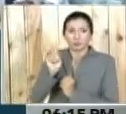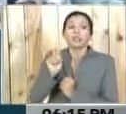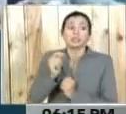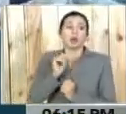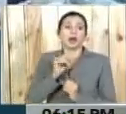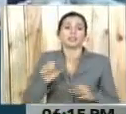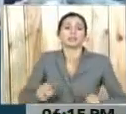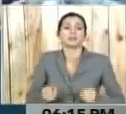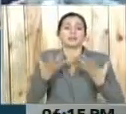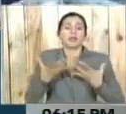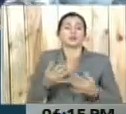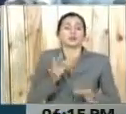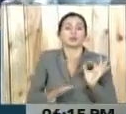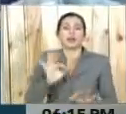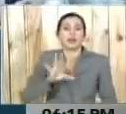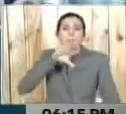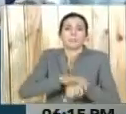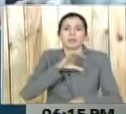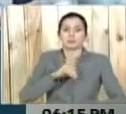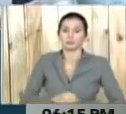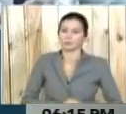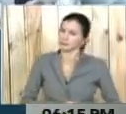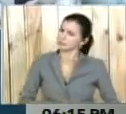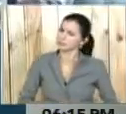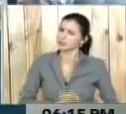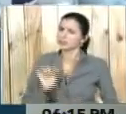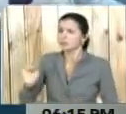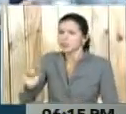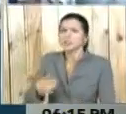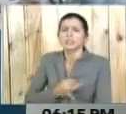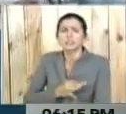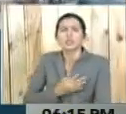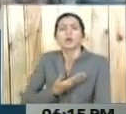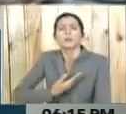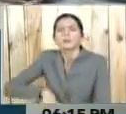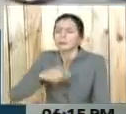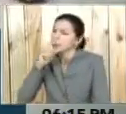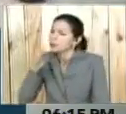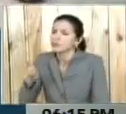carcelazo. Señor Nicolás Maduro, ahí está la diferencia entre ustedes y nosotros.